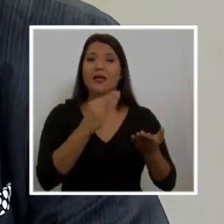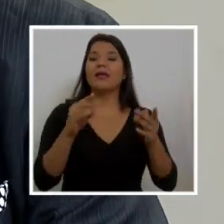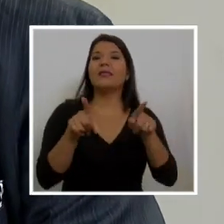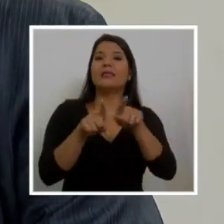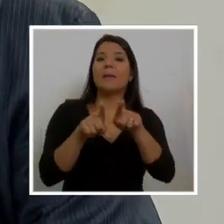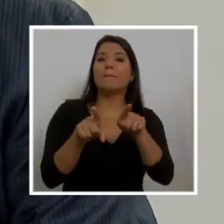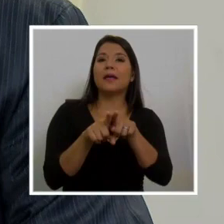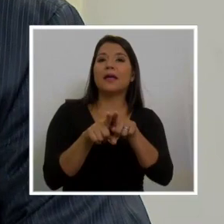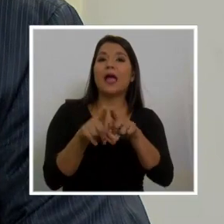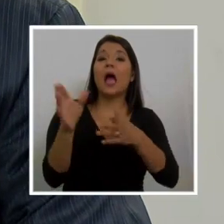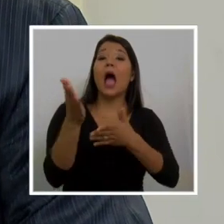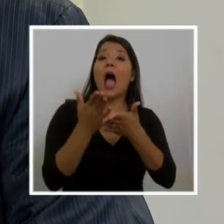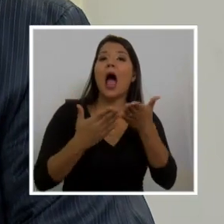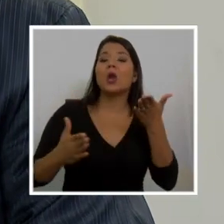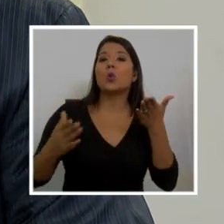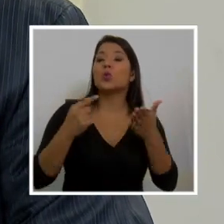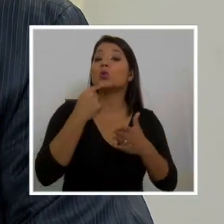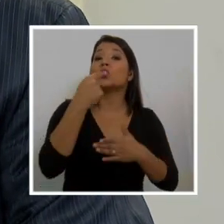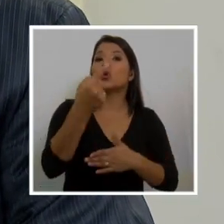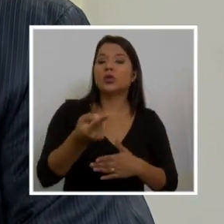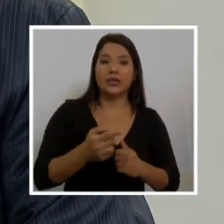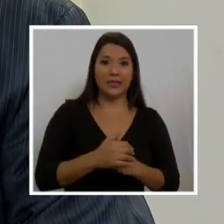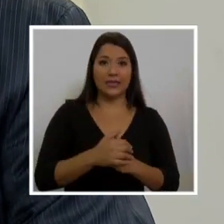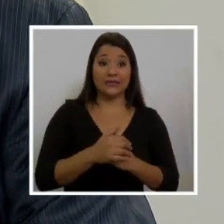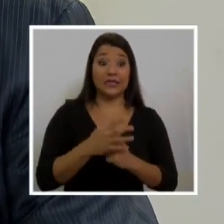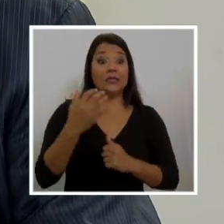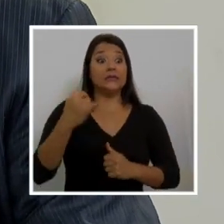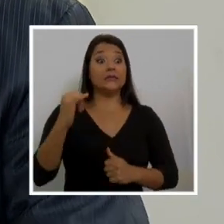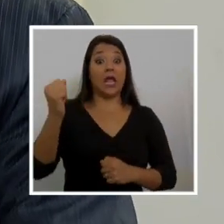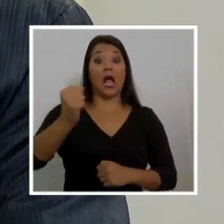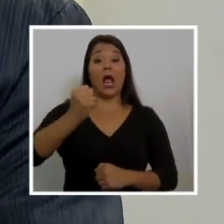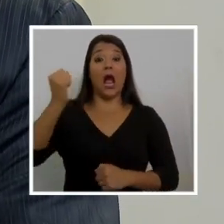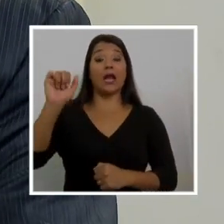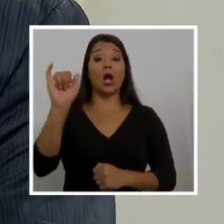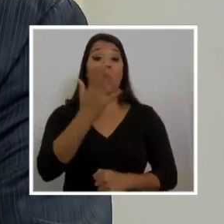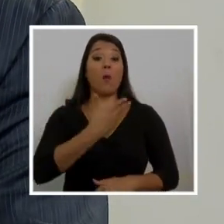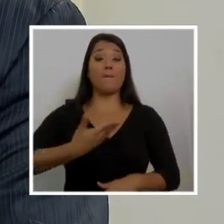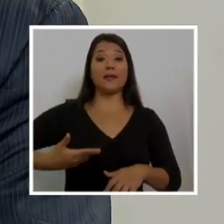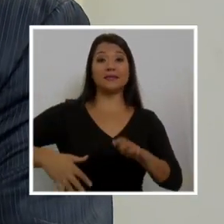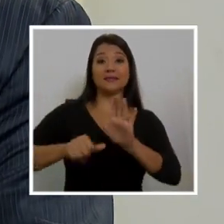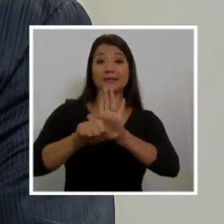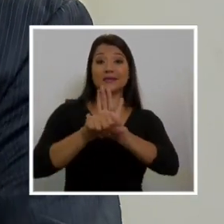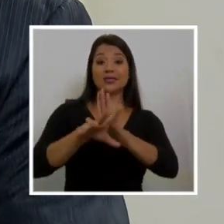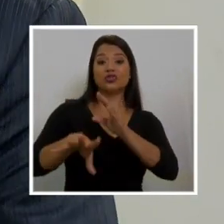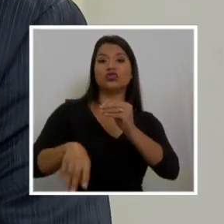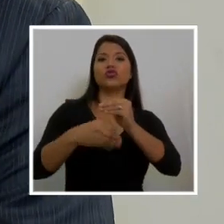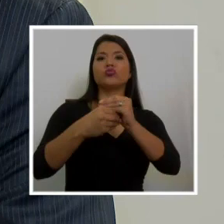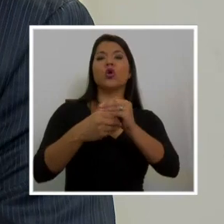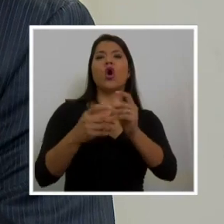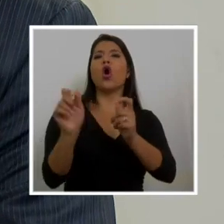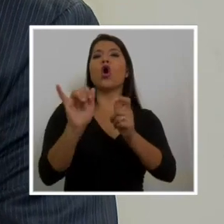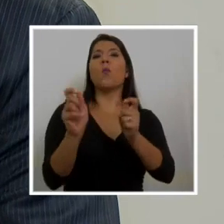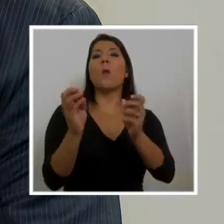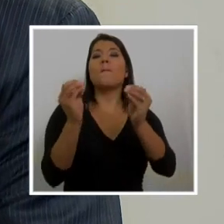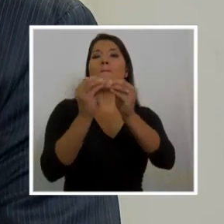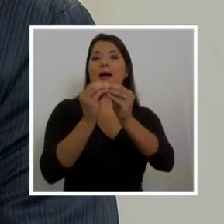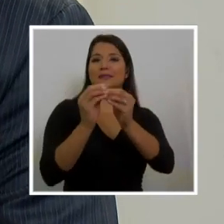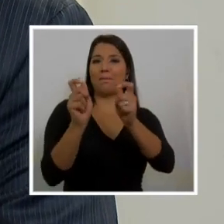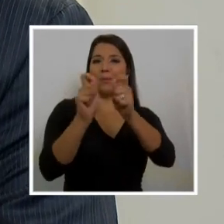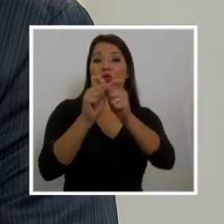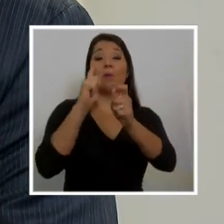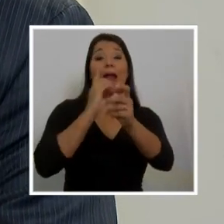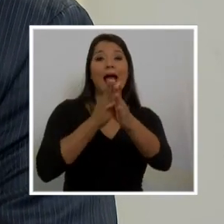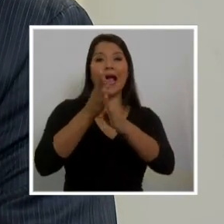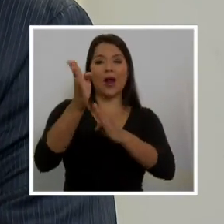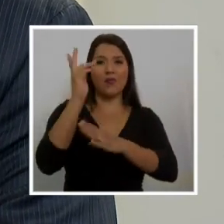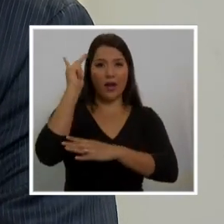parten de que ser presidente de la Asamblea Legislativa es un plus para su carrera política que lo podría impulsar luego a